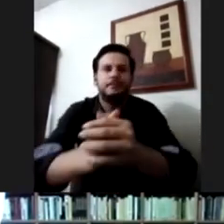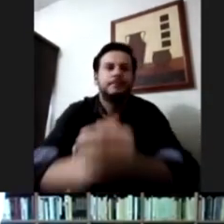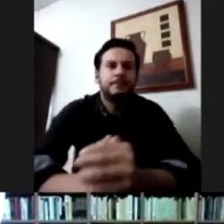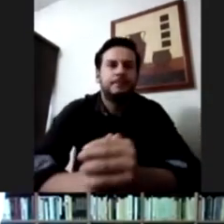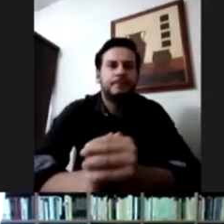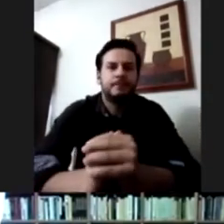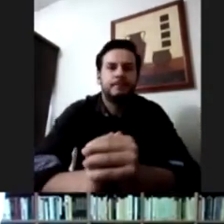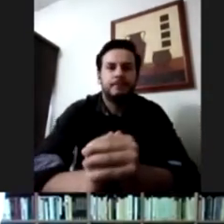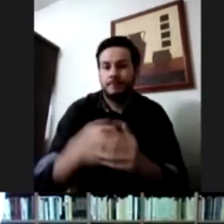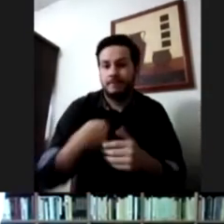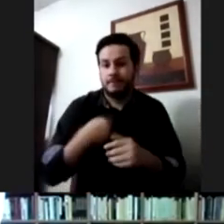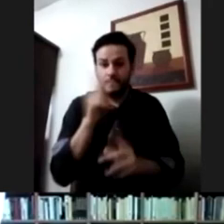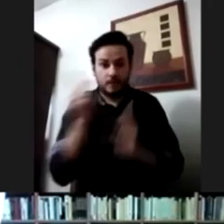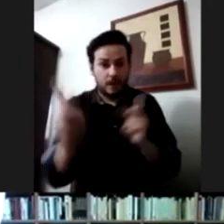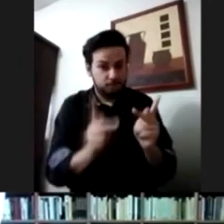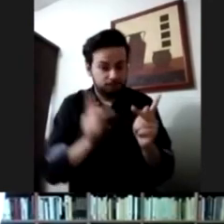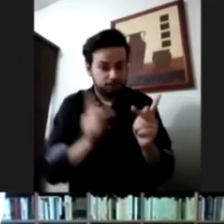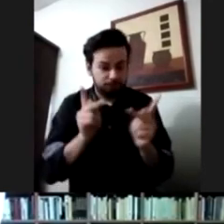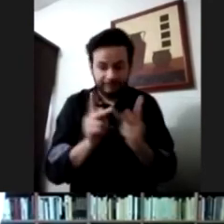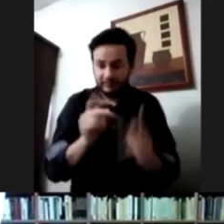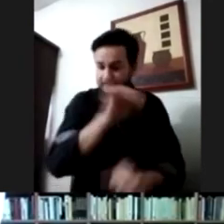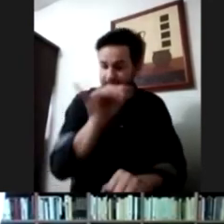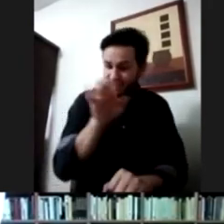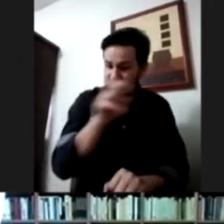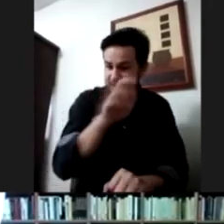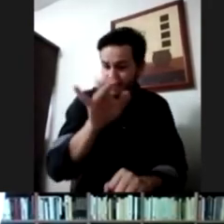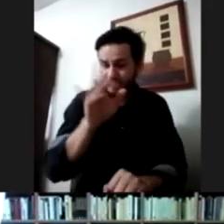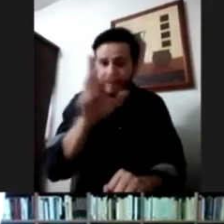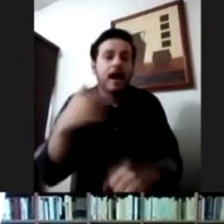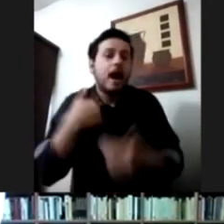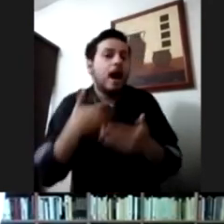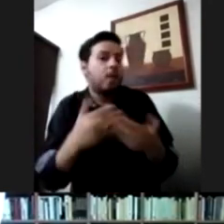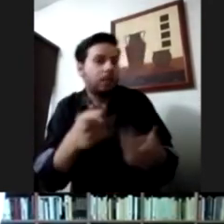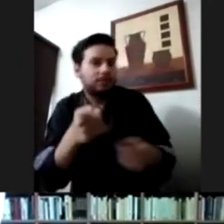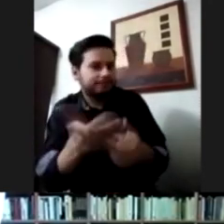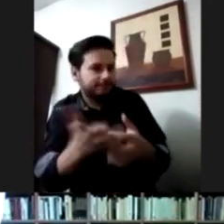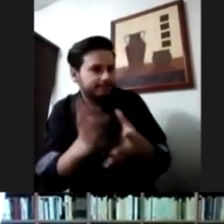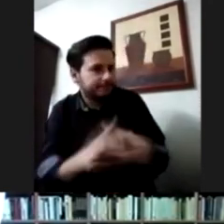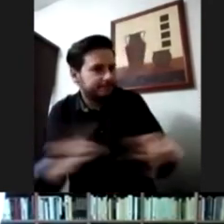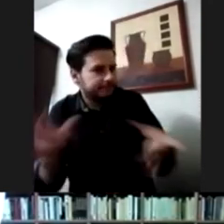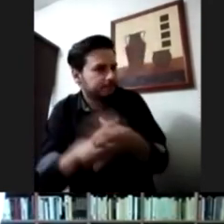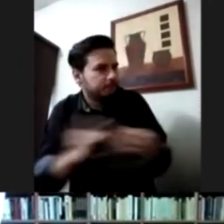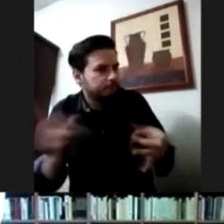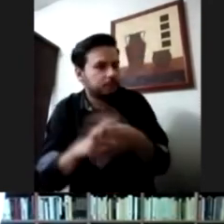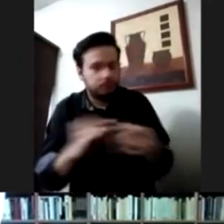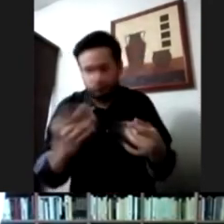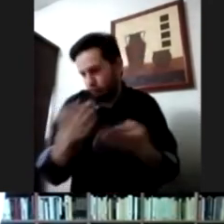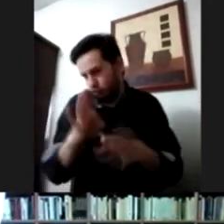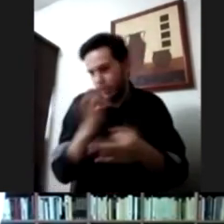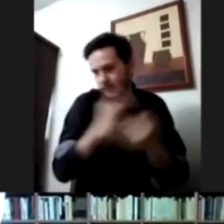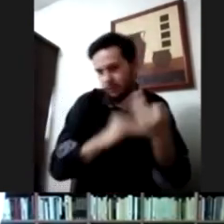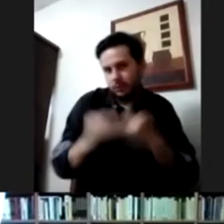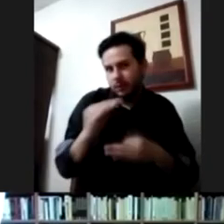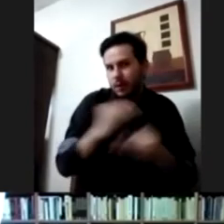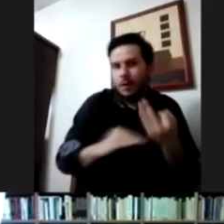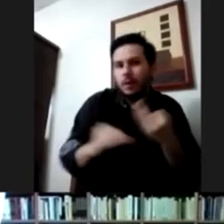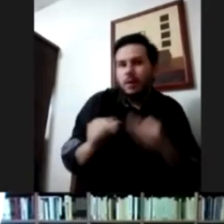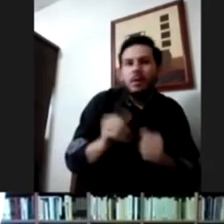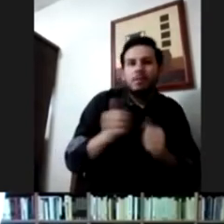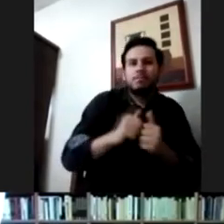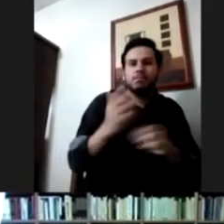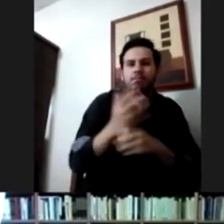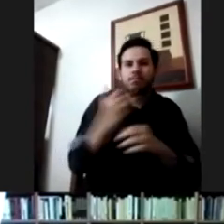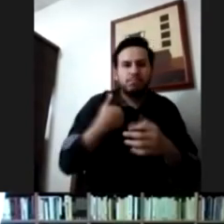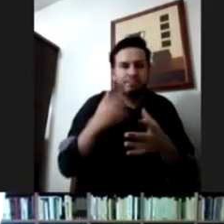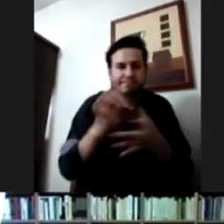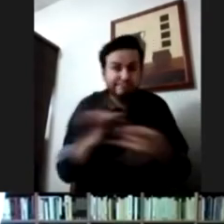Perfecto, Jennifer. Creo que entre lo que nos dijiste y sobre todo pues, la contundencia del video, que aún siendo